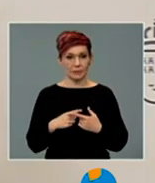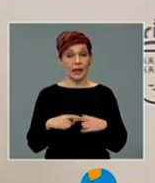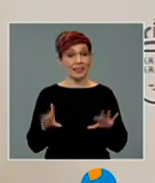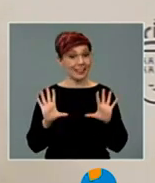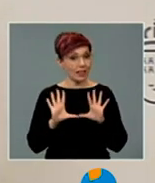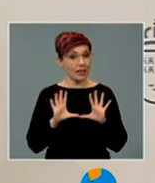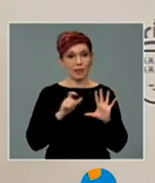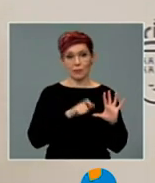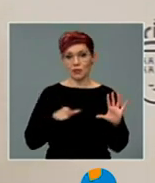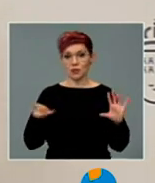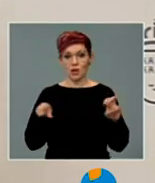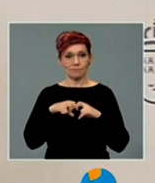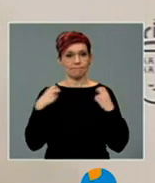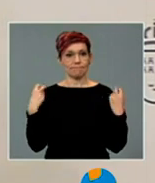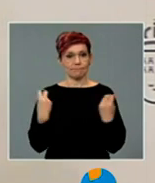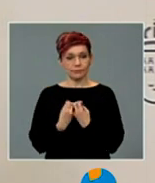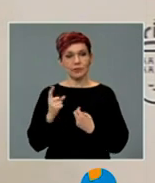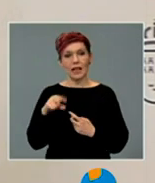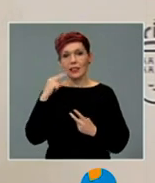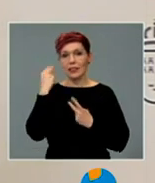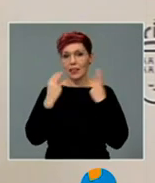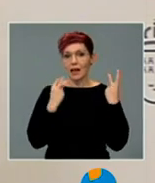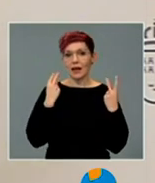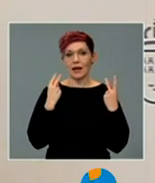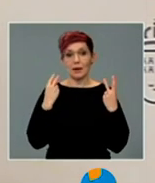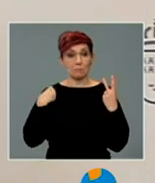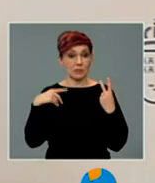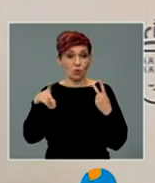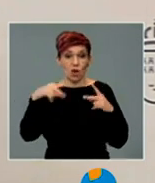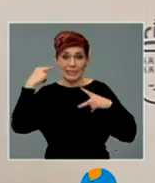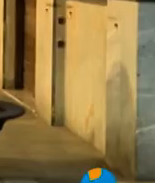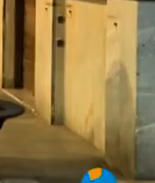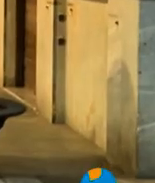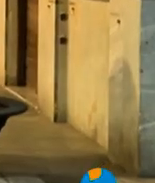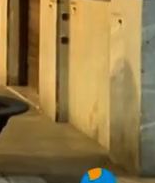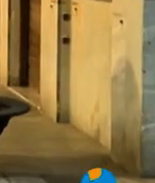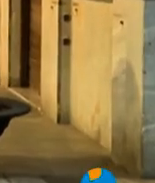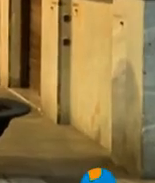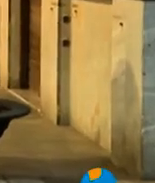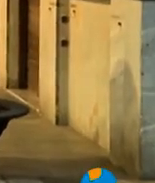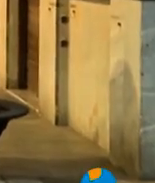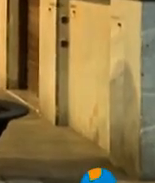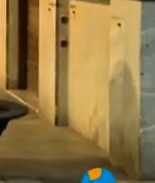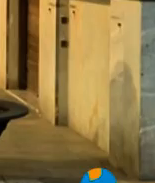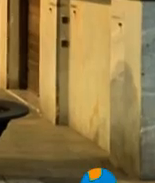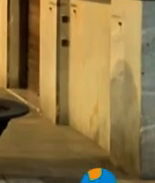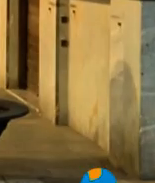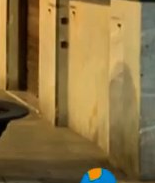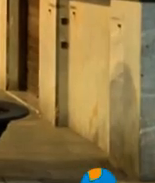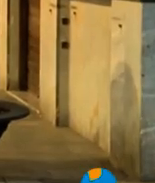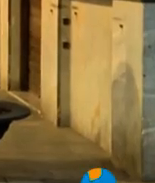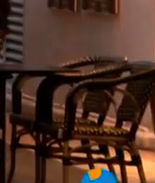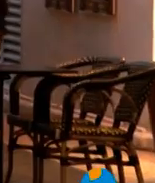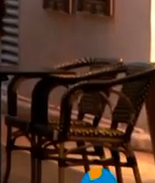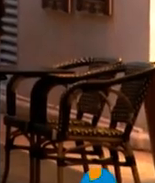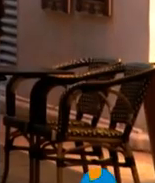pueden unirse en una cena en un restaurante en esos días especiales y el resto de las navidades se mantiene como hasta ahora